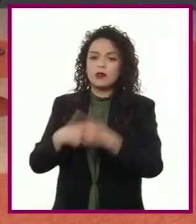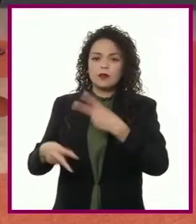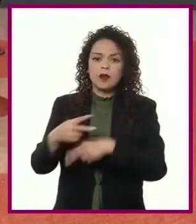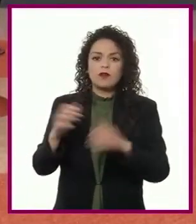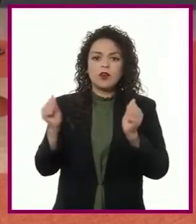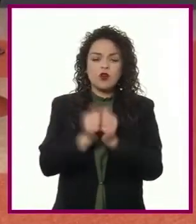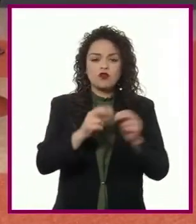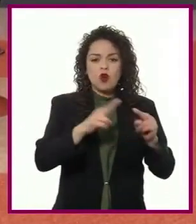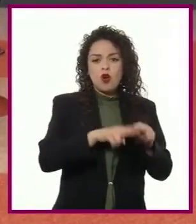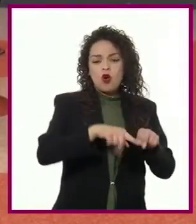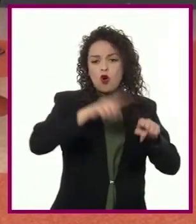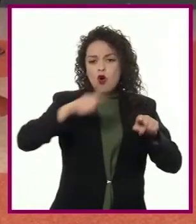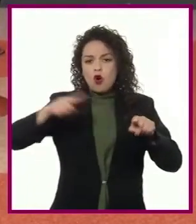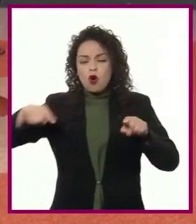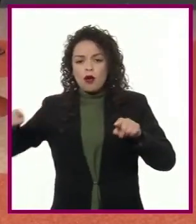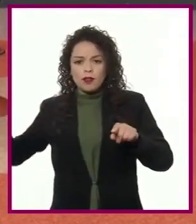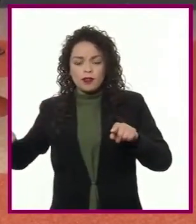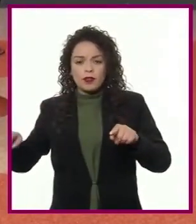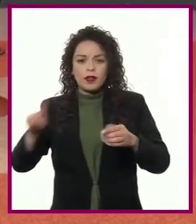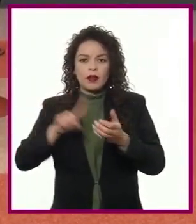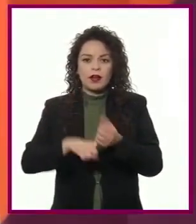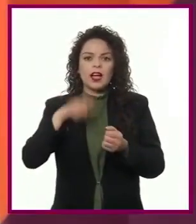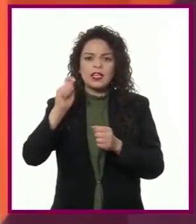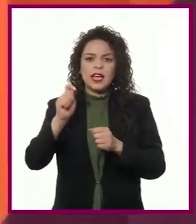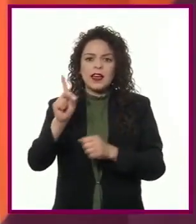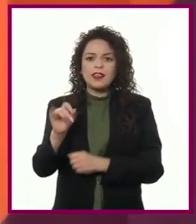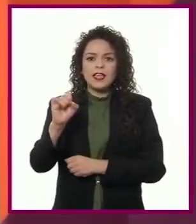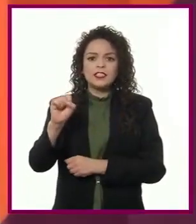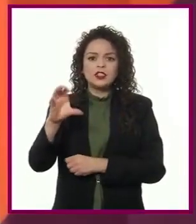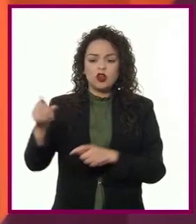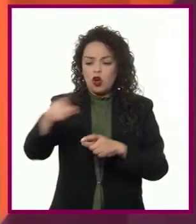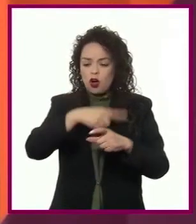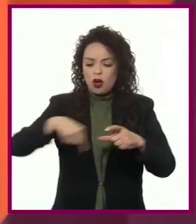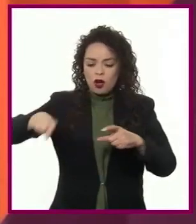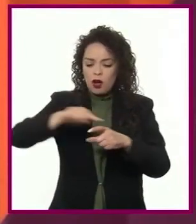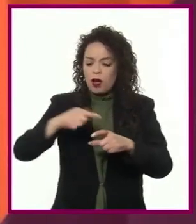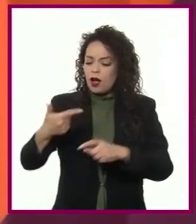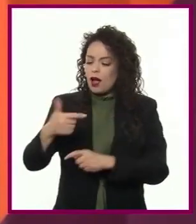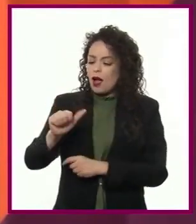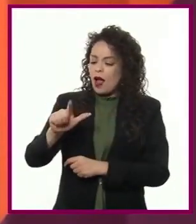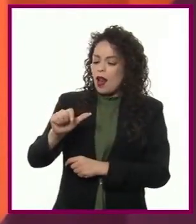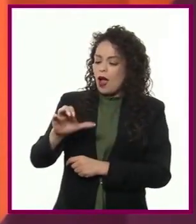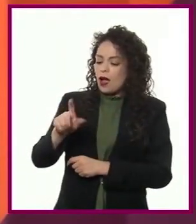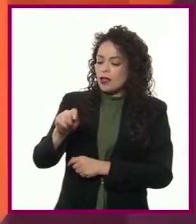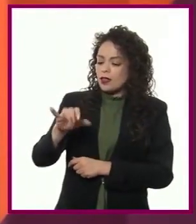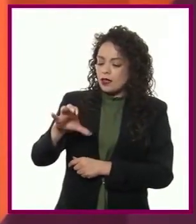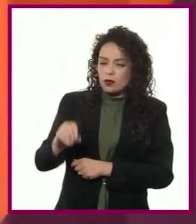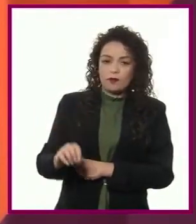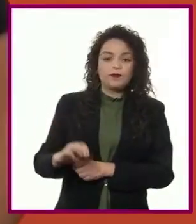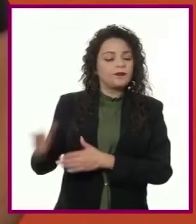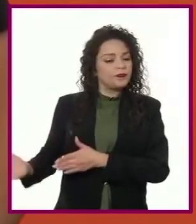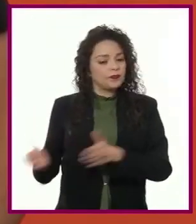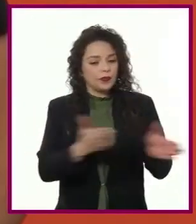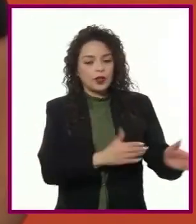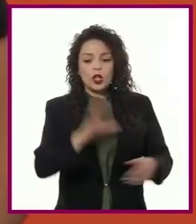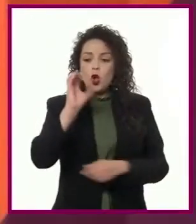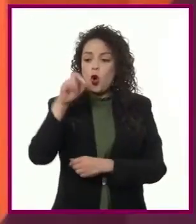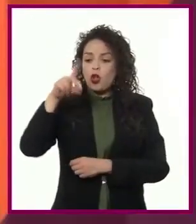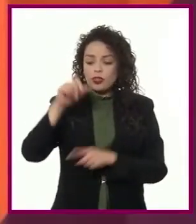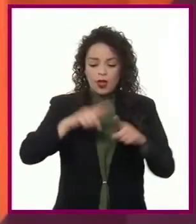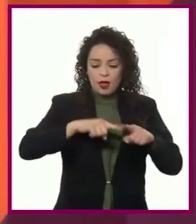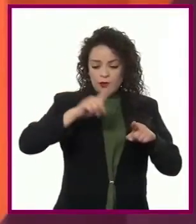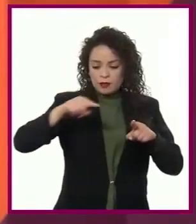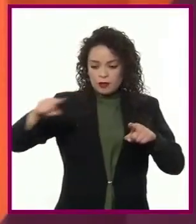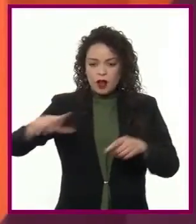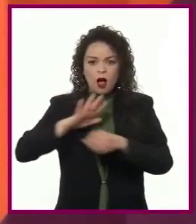que barren al disco galáctico. Por otra parte, las ondas de densidad presionan a las nubes de